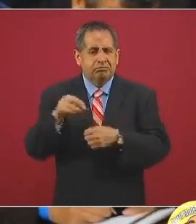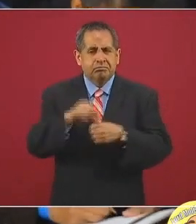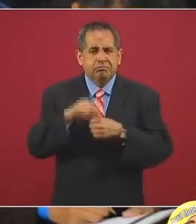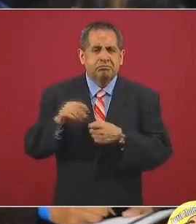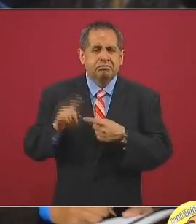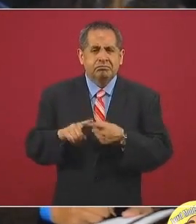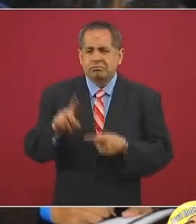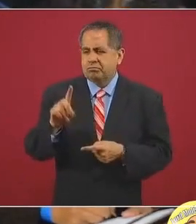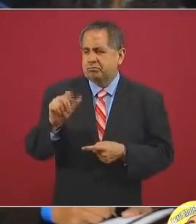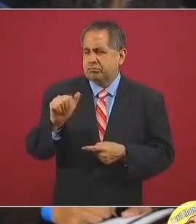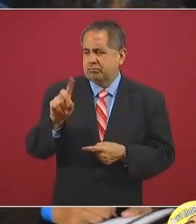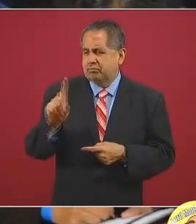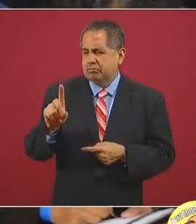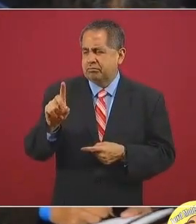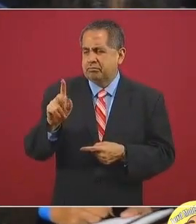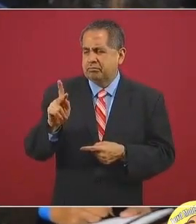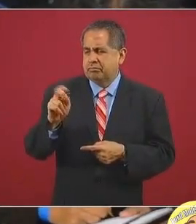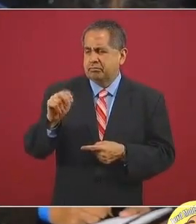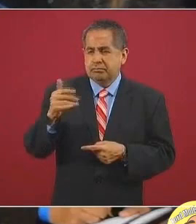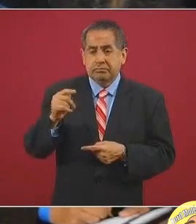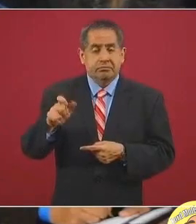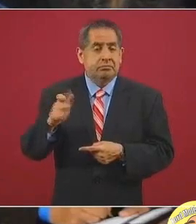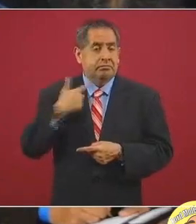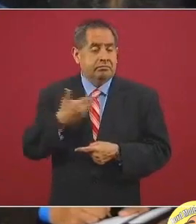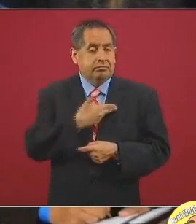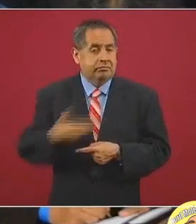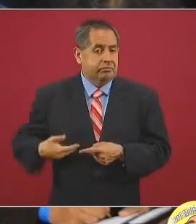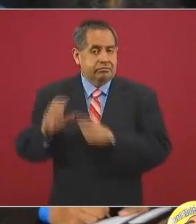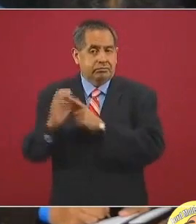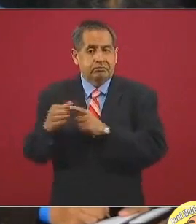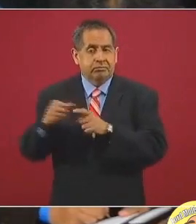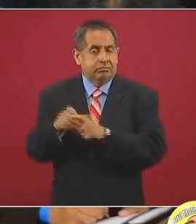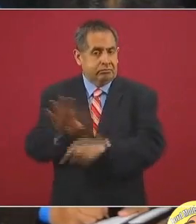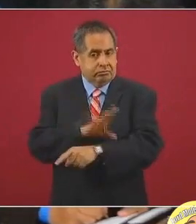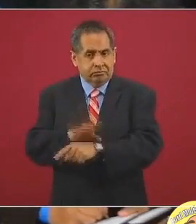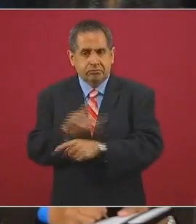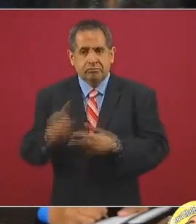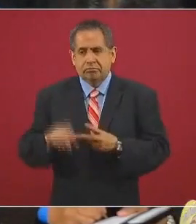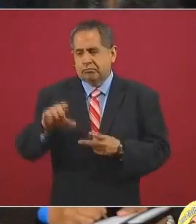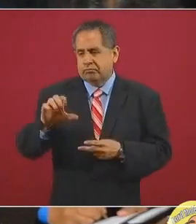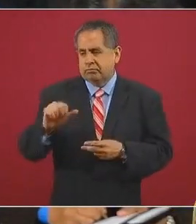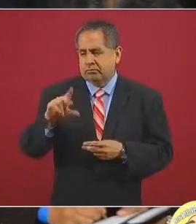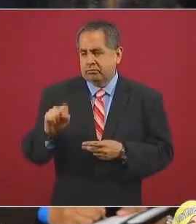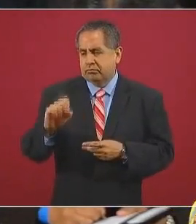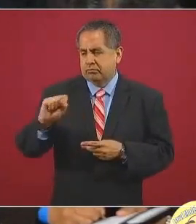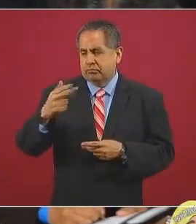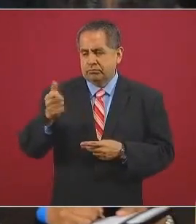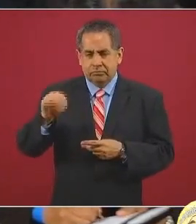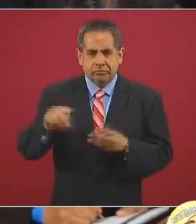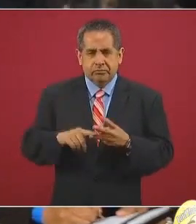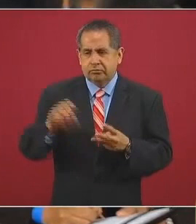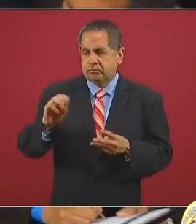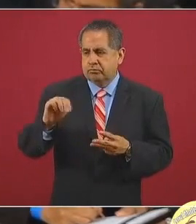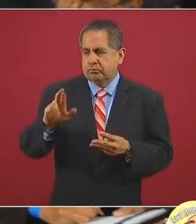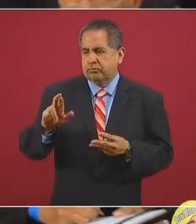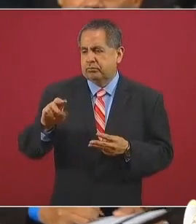votaron David Penchina, que era el presidente de la Comisión de Energía, Carlos Romero de Champs, Omar